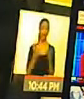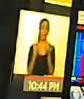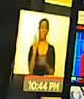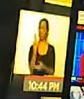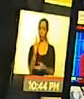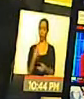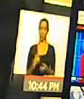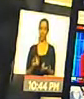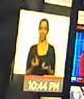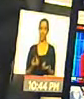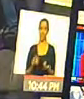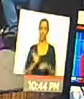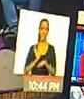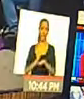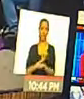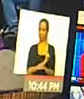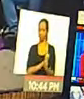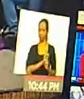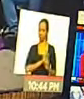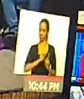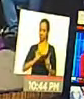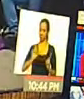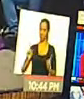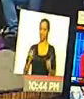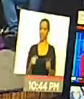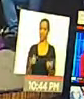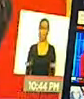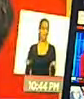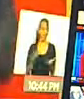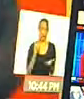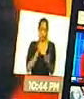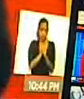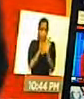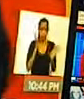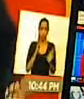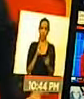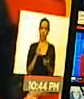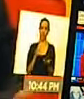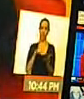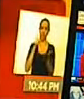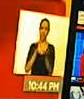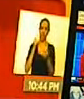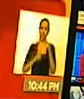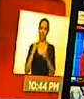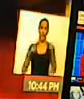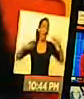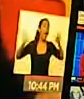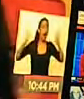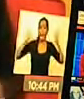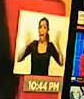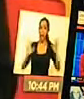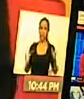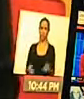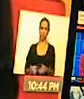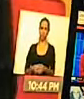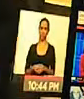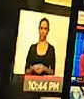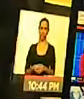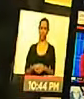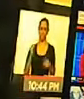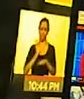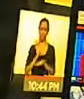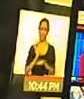Es que la patrulla es arranca. No, la patrulla estaba la cola, iba pasando. Él se baja de su carro. Y la patrulla iba por